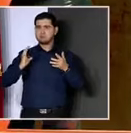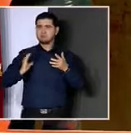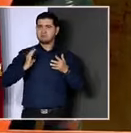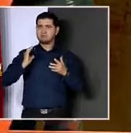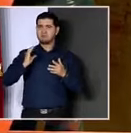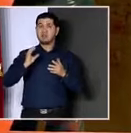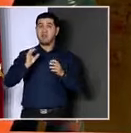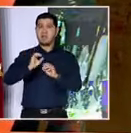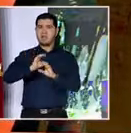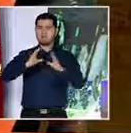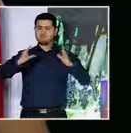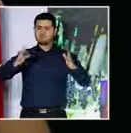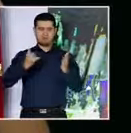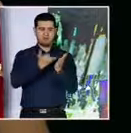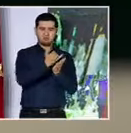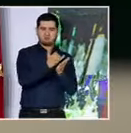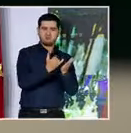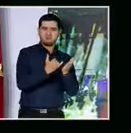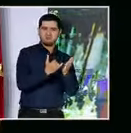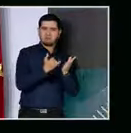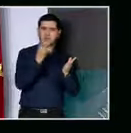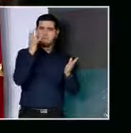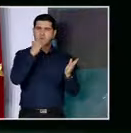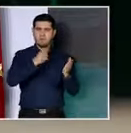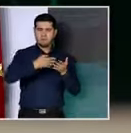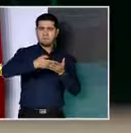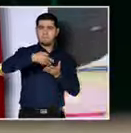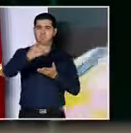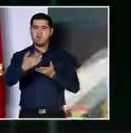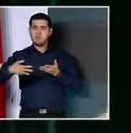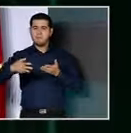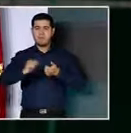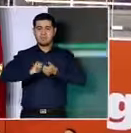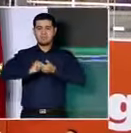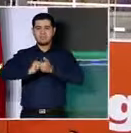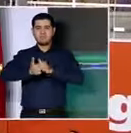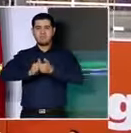el maestro Eduardo Ramírez Villamizar y deportistas de talla de Fabiola Zuluaga,